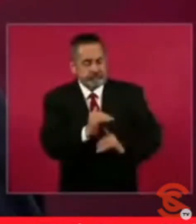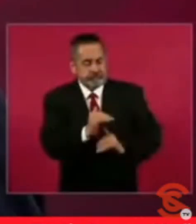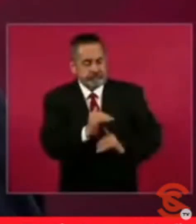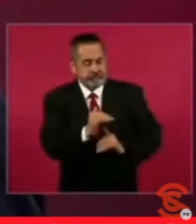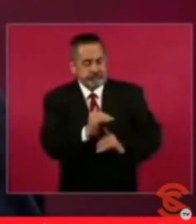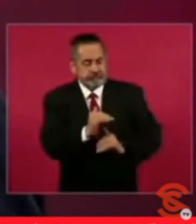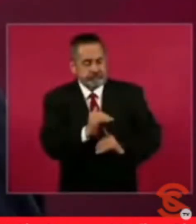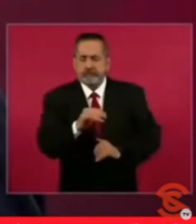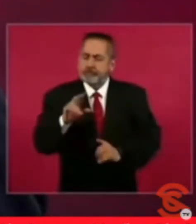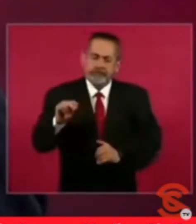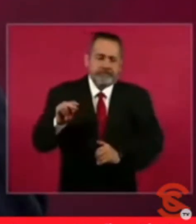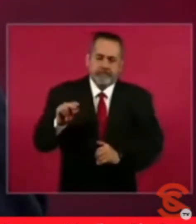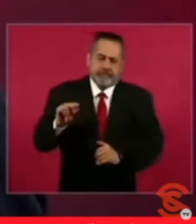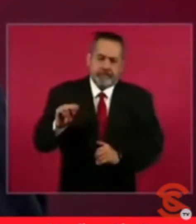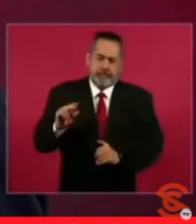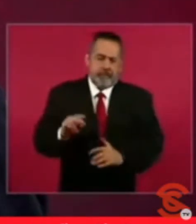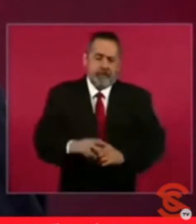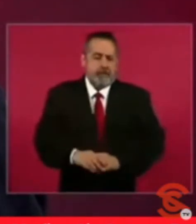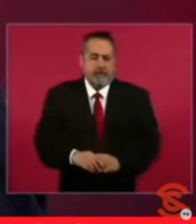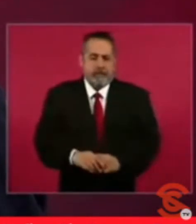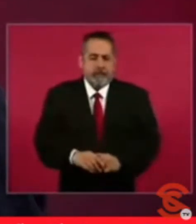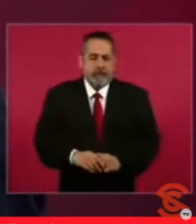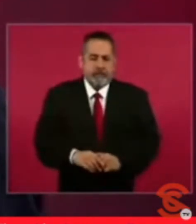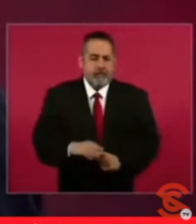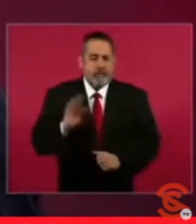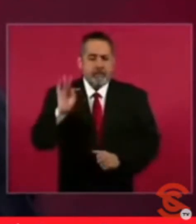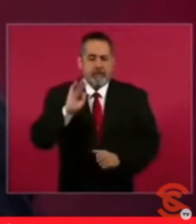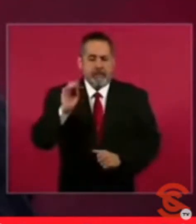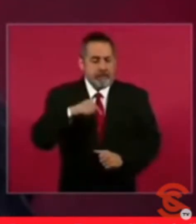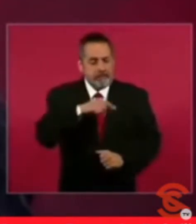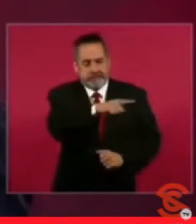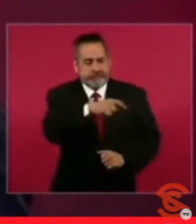David, por favor. Podemos no estar de acuerdo